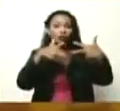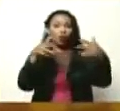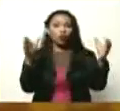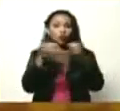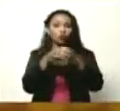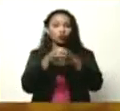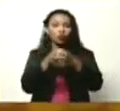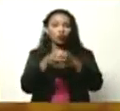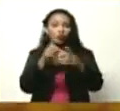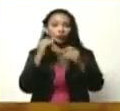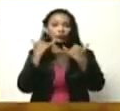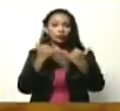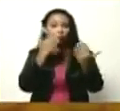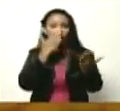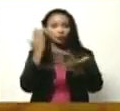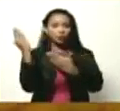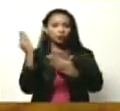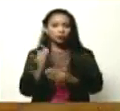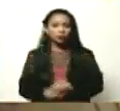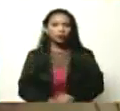Vamos de inmediato a este despacho.